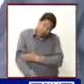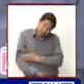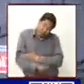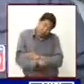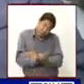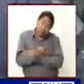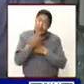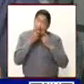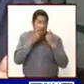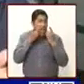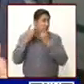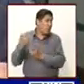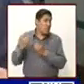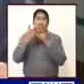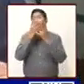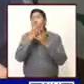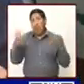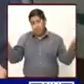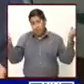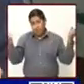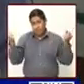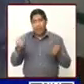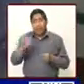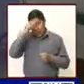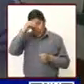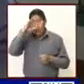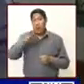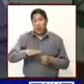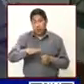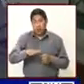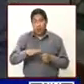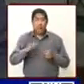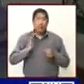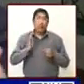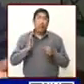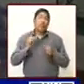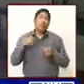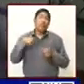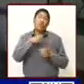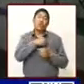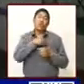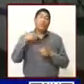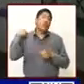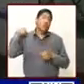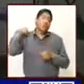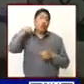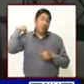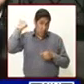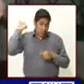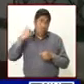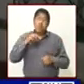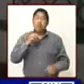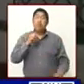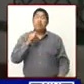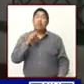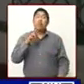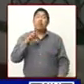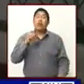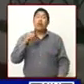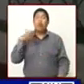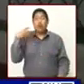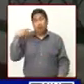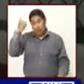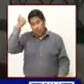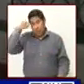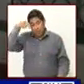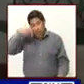denuncia de desaparición del pequeño de 8 años de edad. Estamos con el suboficial Mario Mendoza, jefe encargado acá en